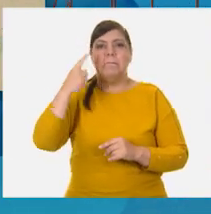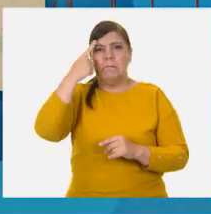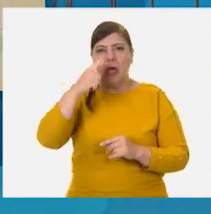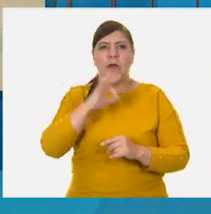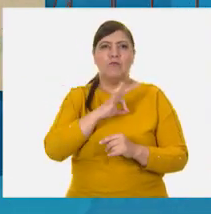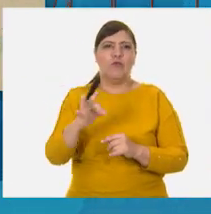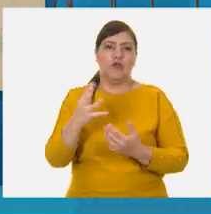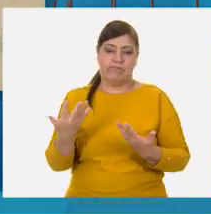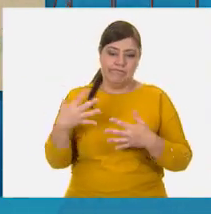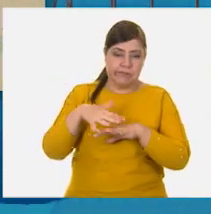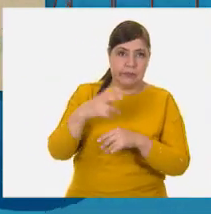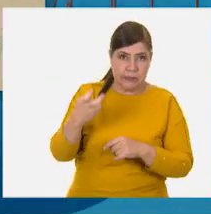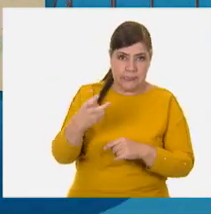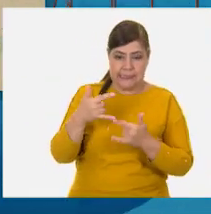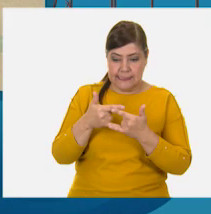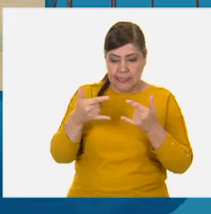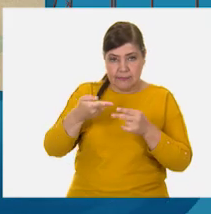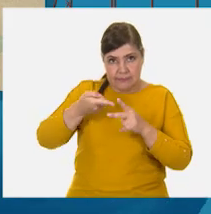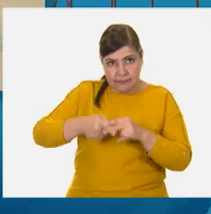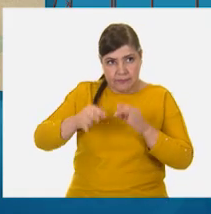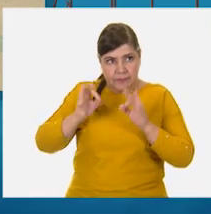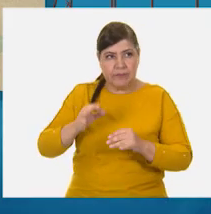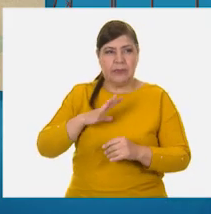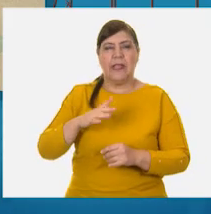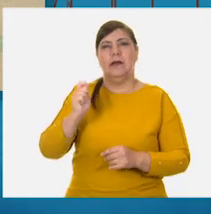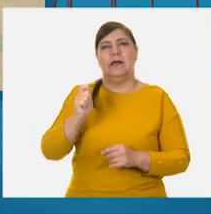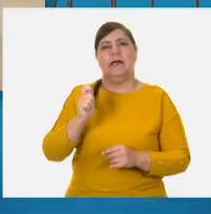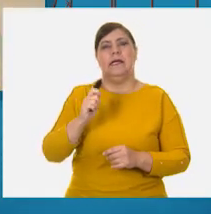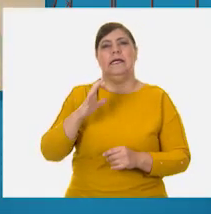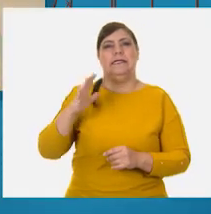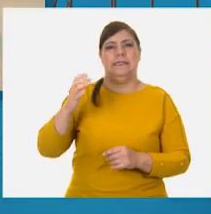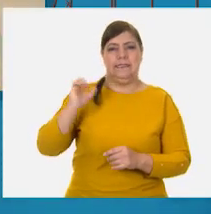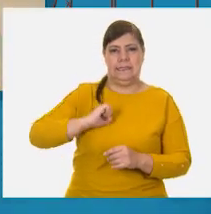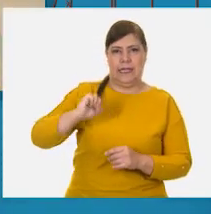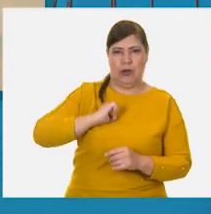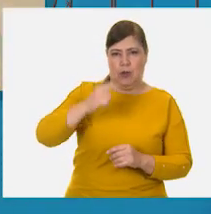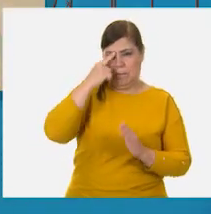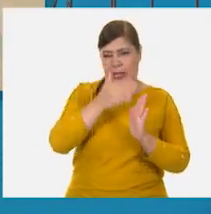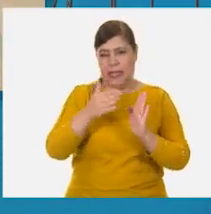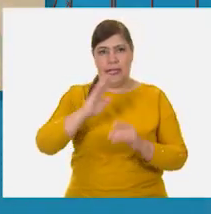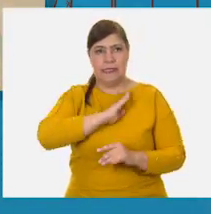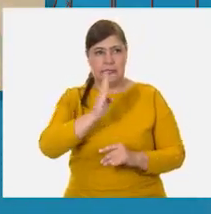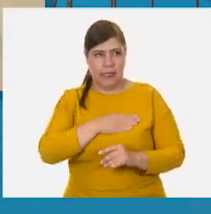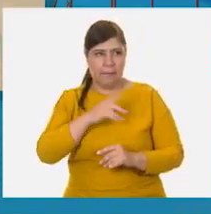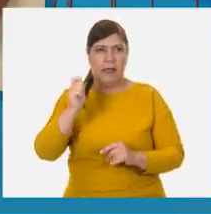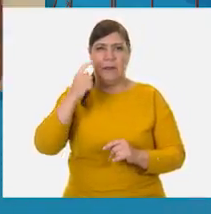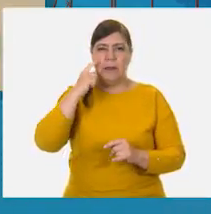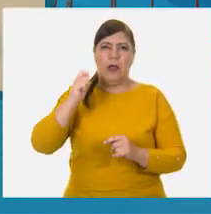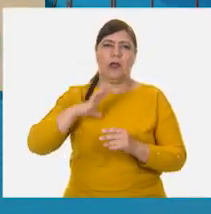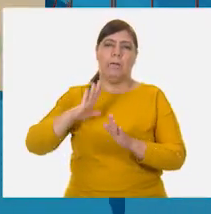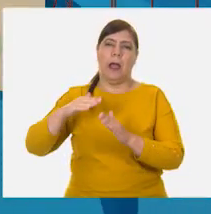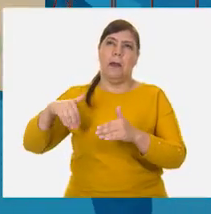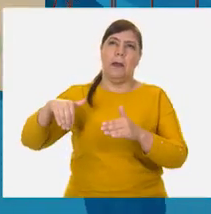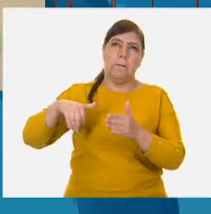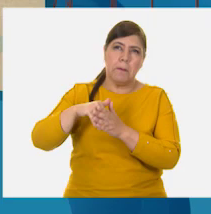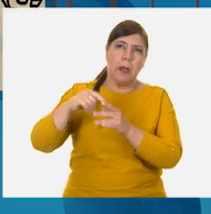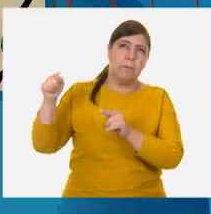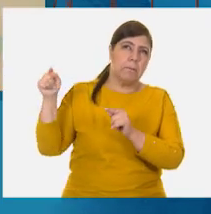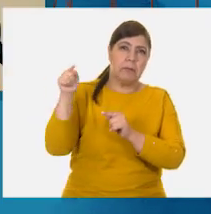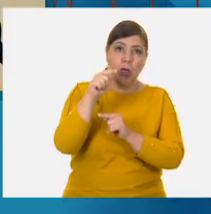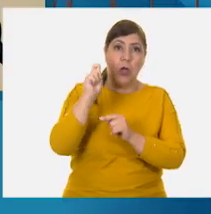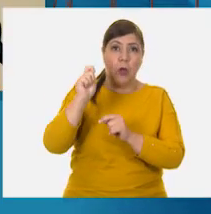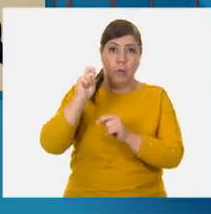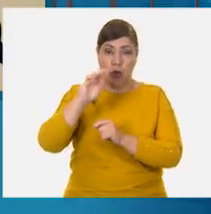regionales. Historia y origen. En los 2 primeros siglos de la colonia, un complejo sistema de rutas marítimas mercantiles entre la